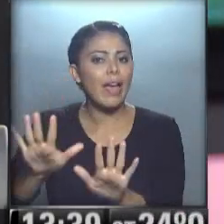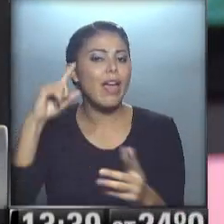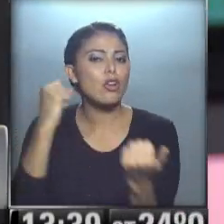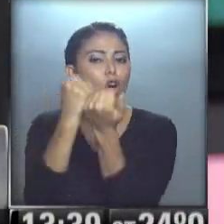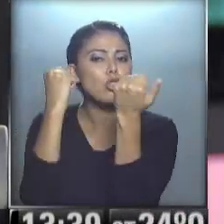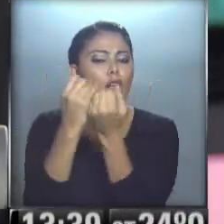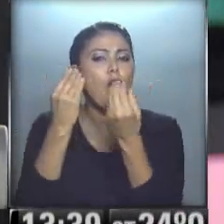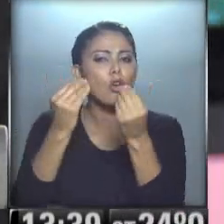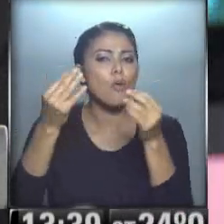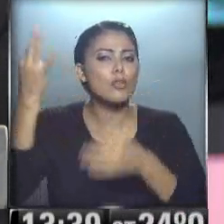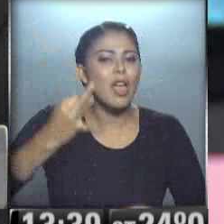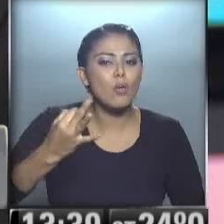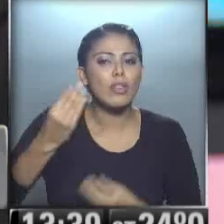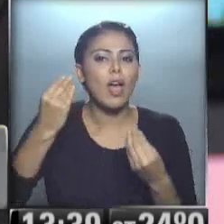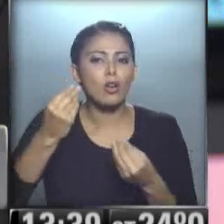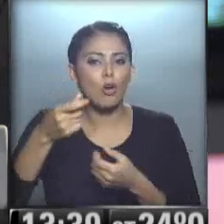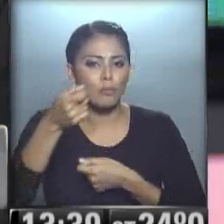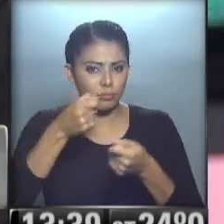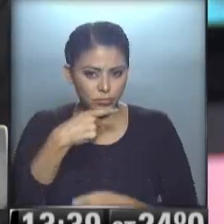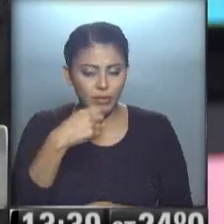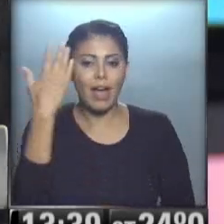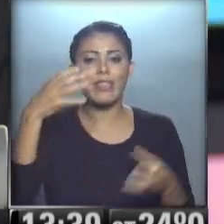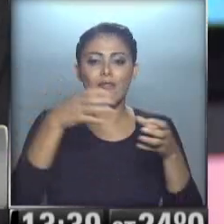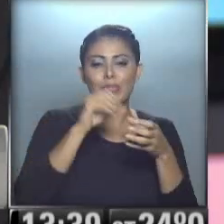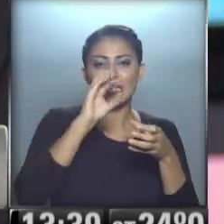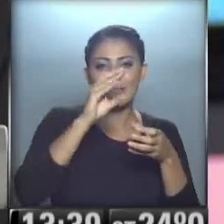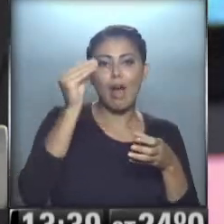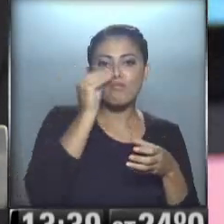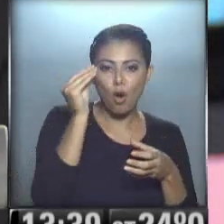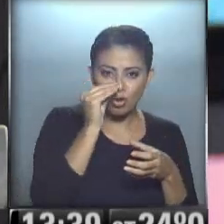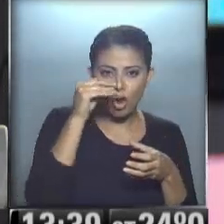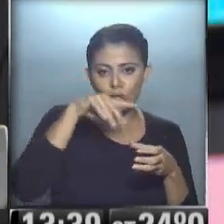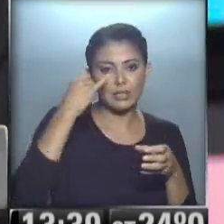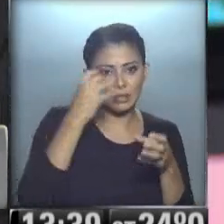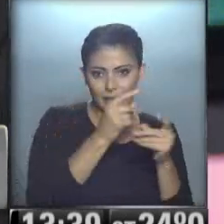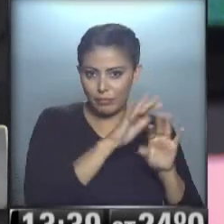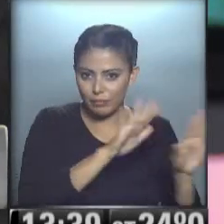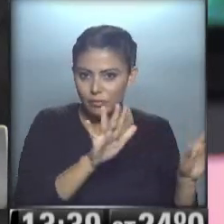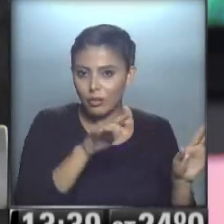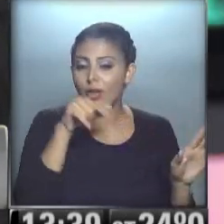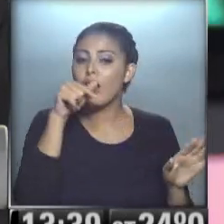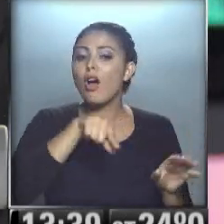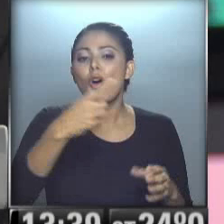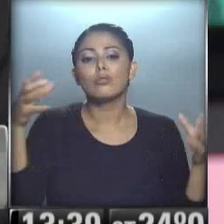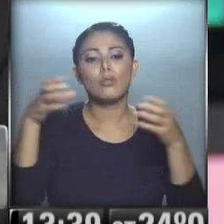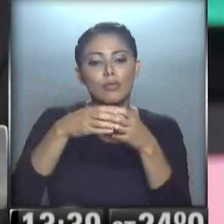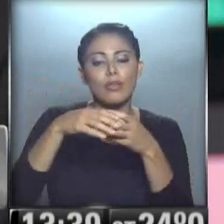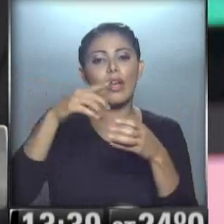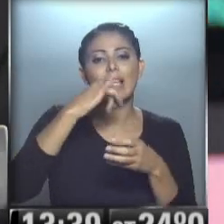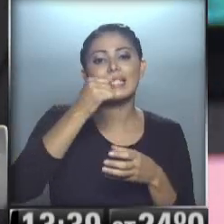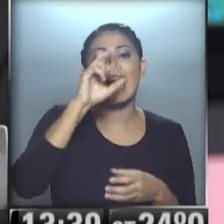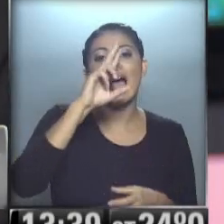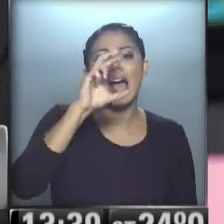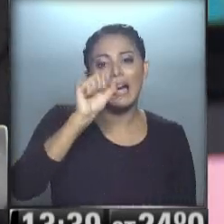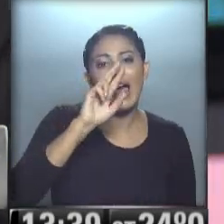seguridad de narcotráfico a ver se desbarató la banda de los monos al menos en eso están se desbarató la banda de delfin Zacarías una banda